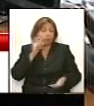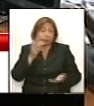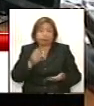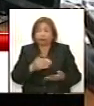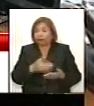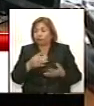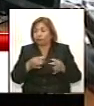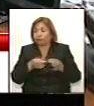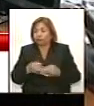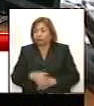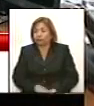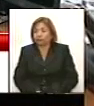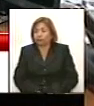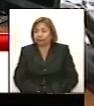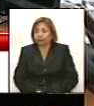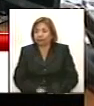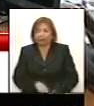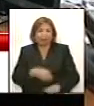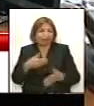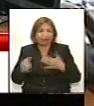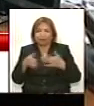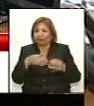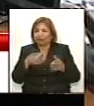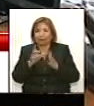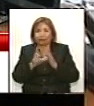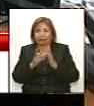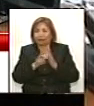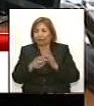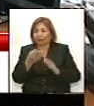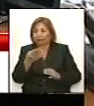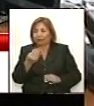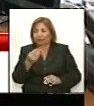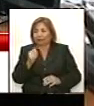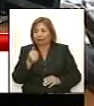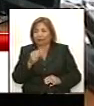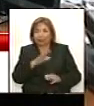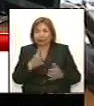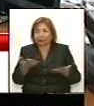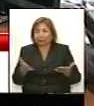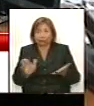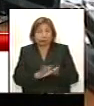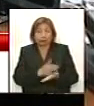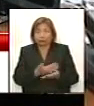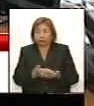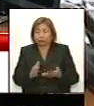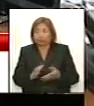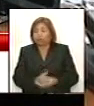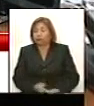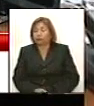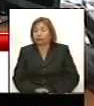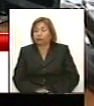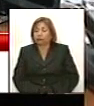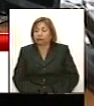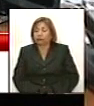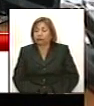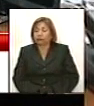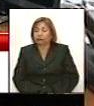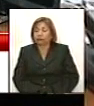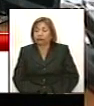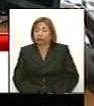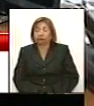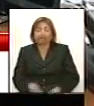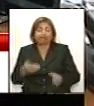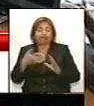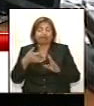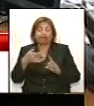Me explico. Independientemente del decreto legislativo 1410, y aunque no existiera el delito de acoso, los casos